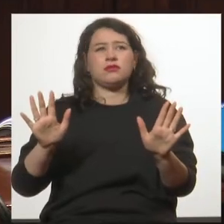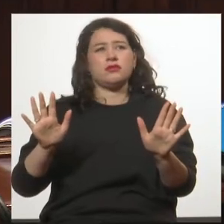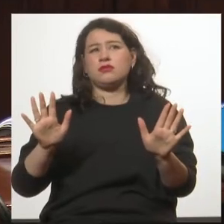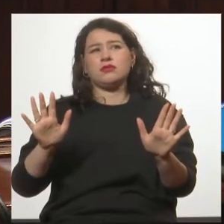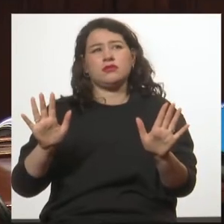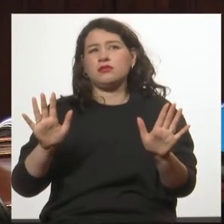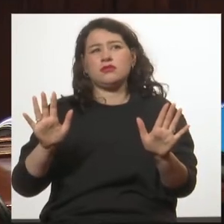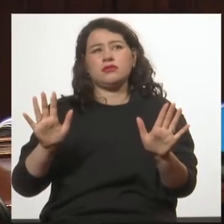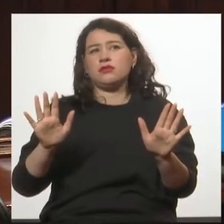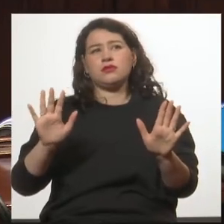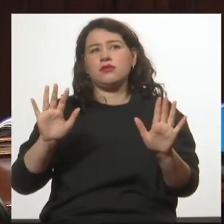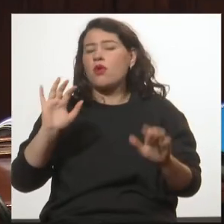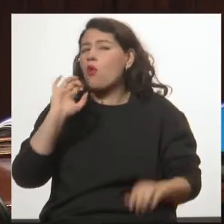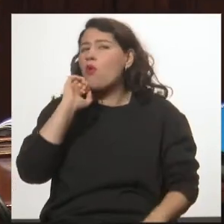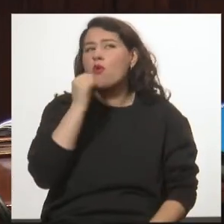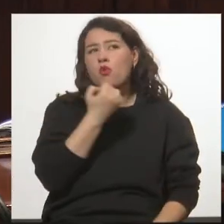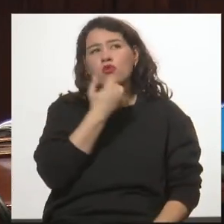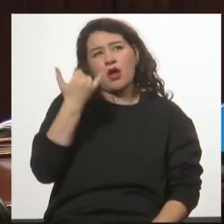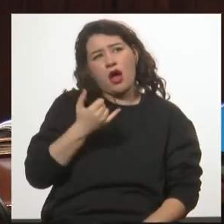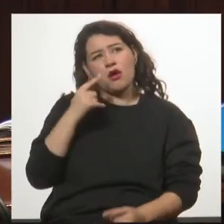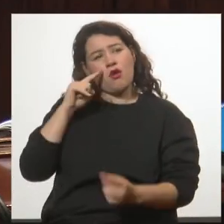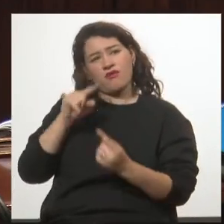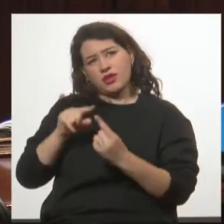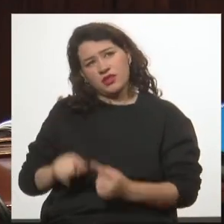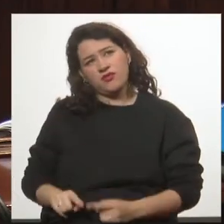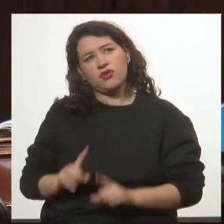qué oculto otros objetivos